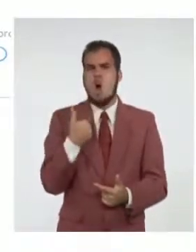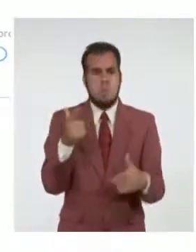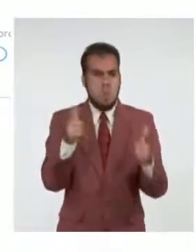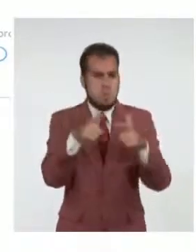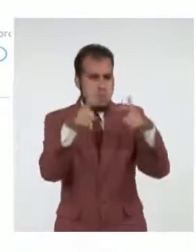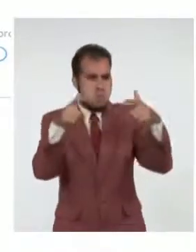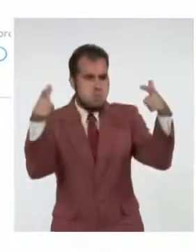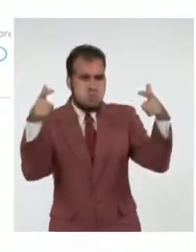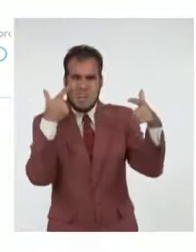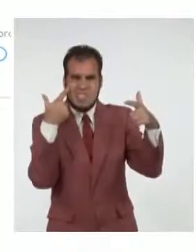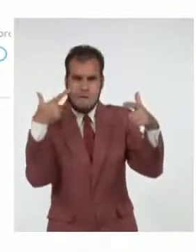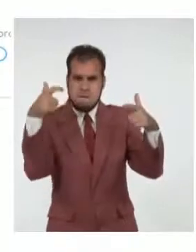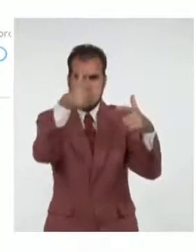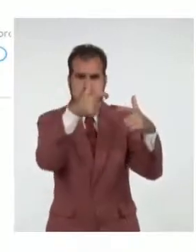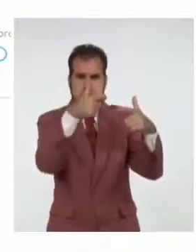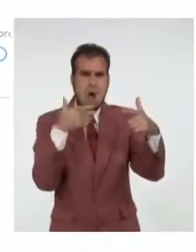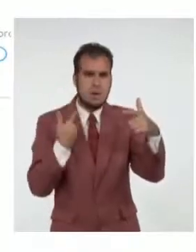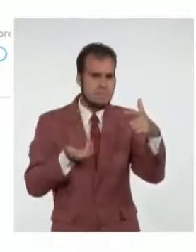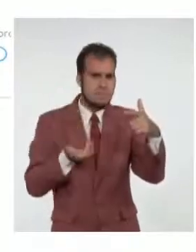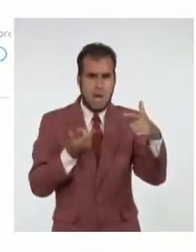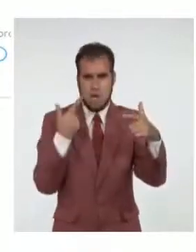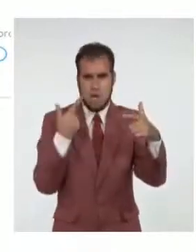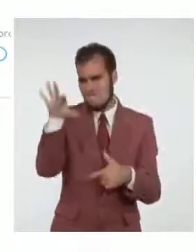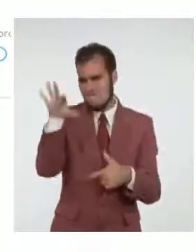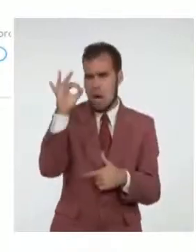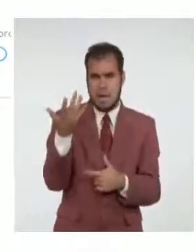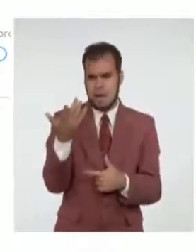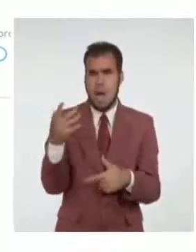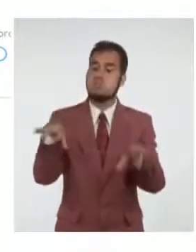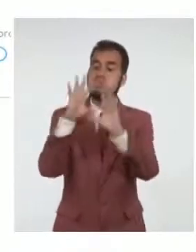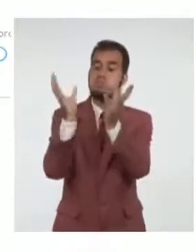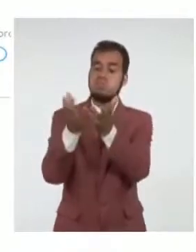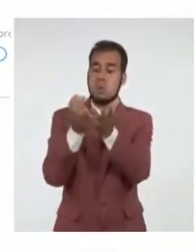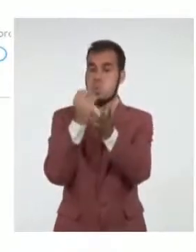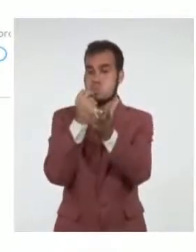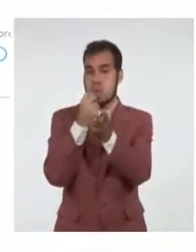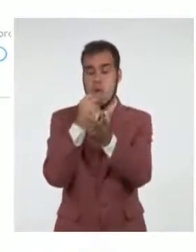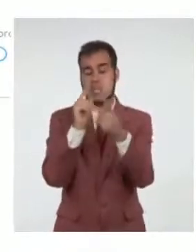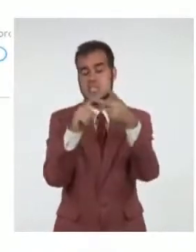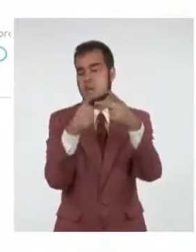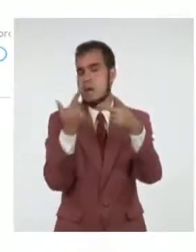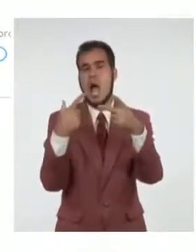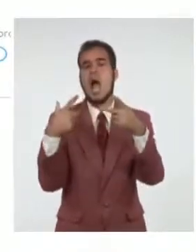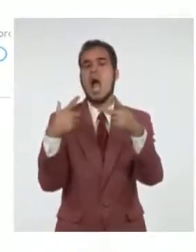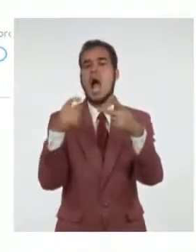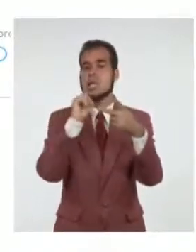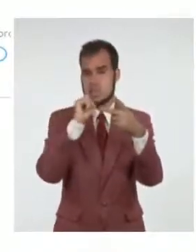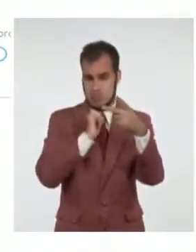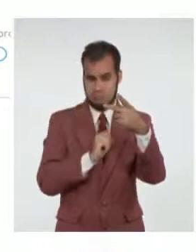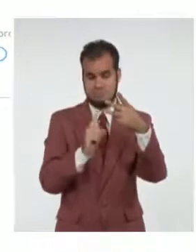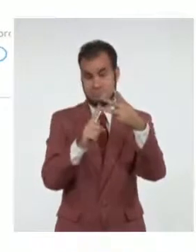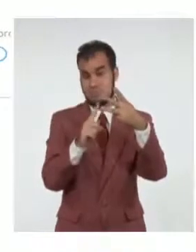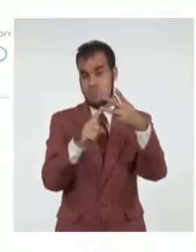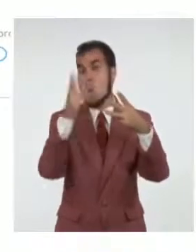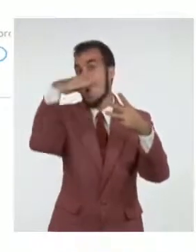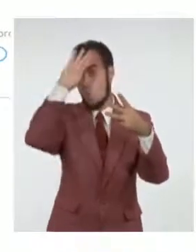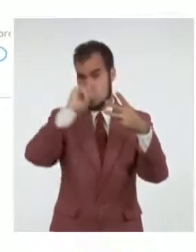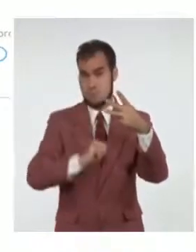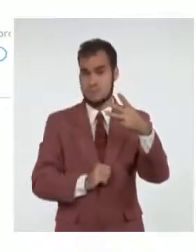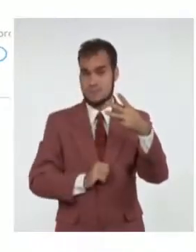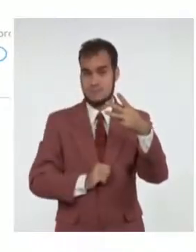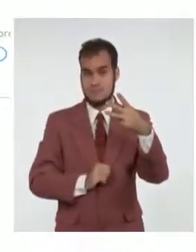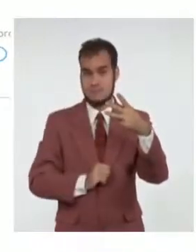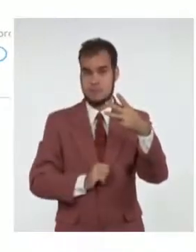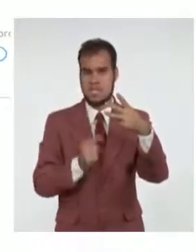el mundo, seleccioné Cuba y seleccioné, Estados Unidos, podía haber seleccionado otro país. Fíjense cómo Cuba, cuando usted lo toma como referencia con el mundo,